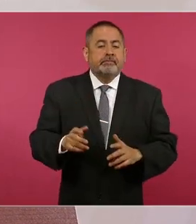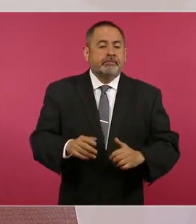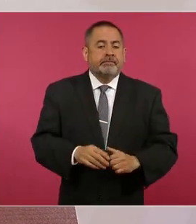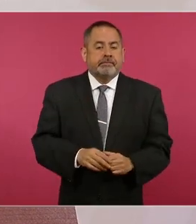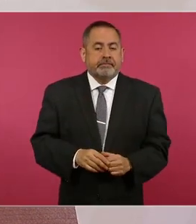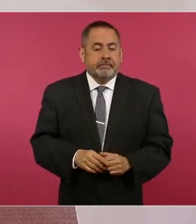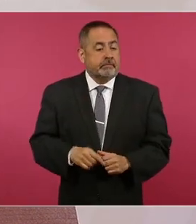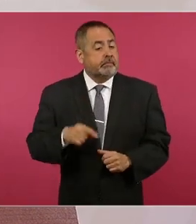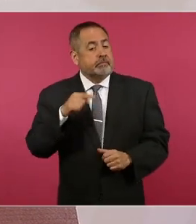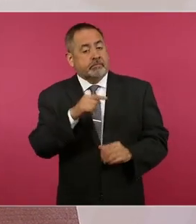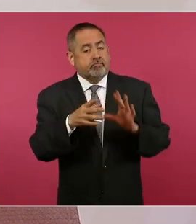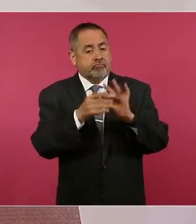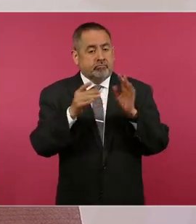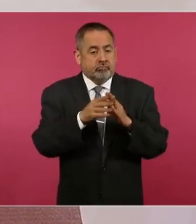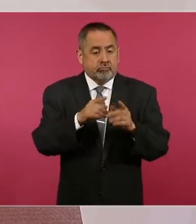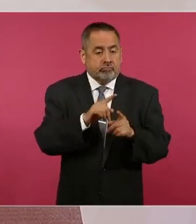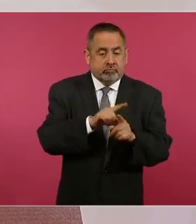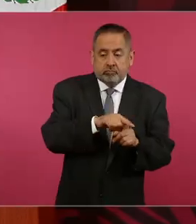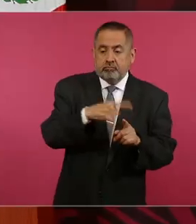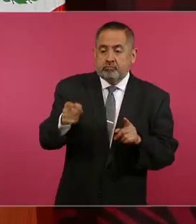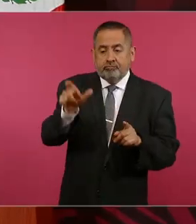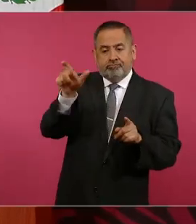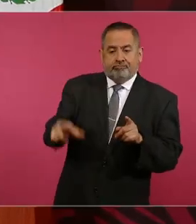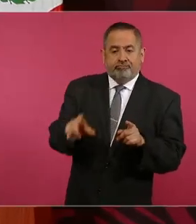habla del otro Villa